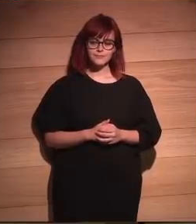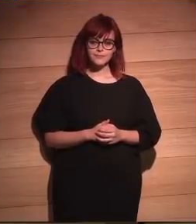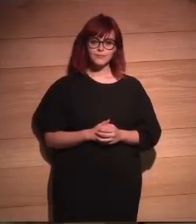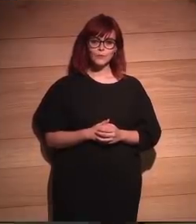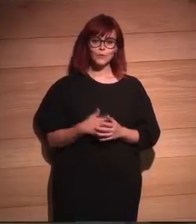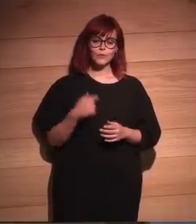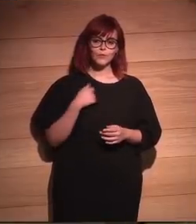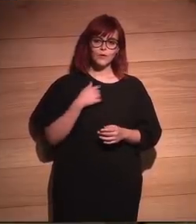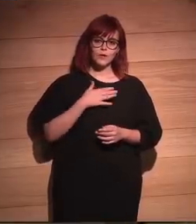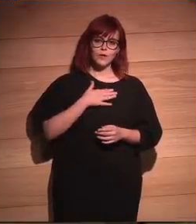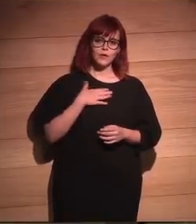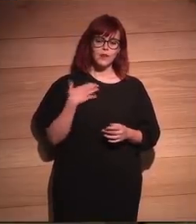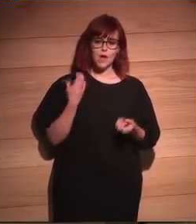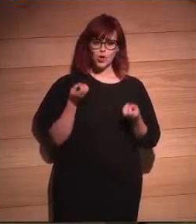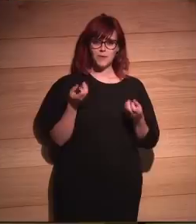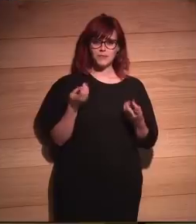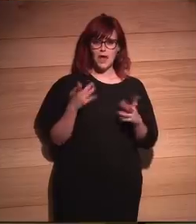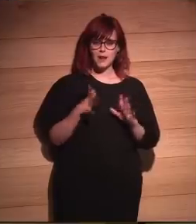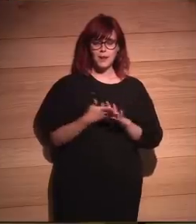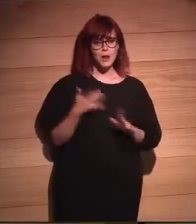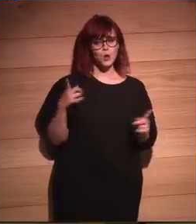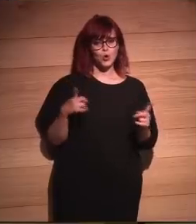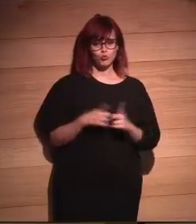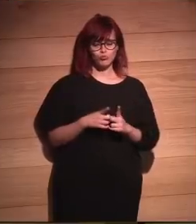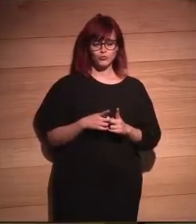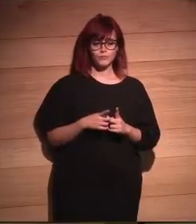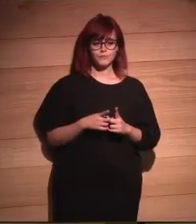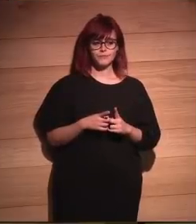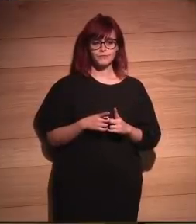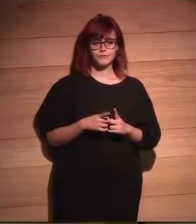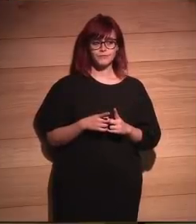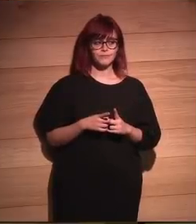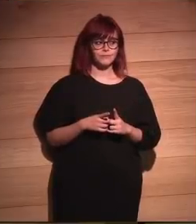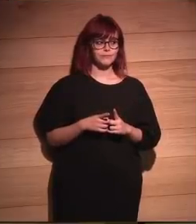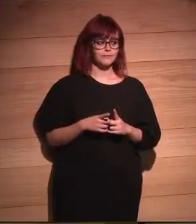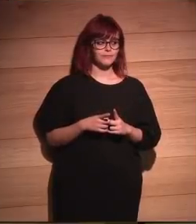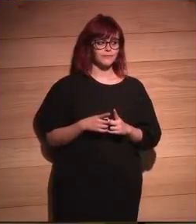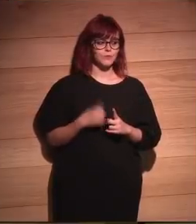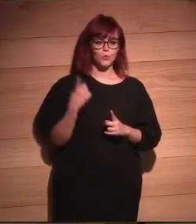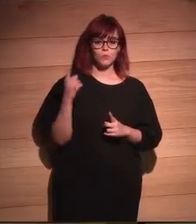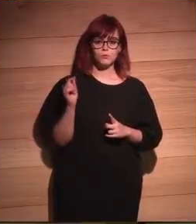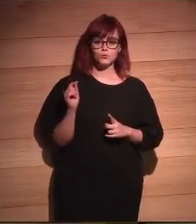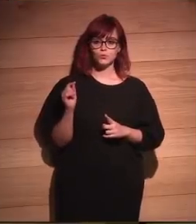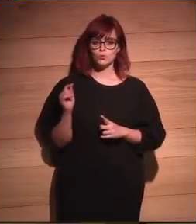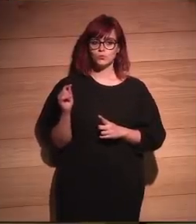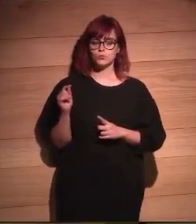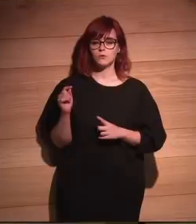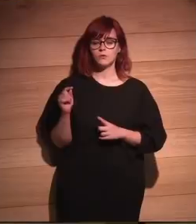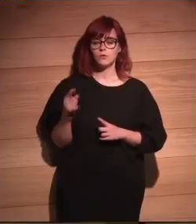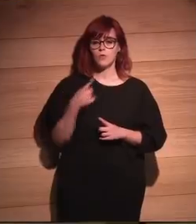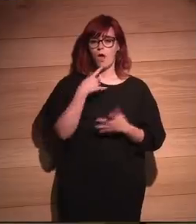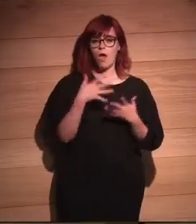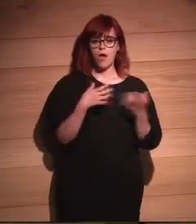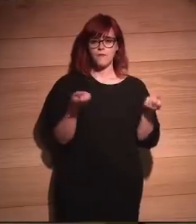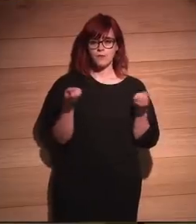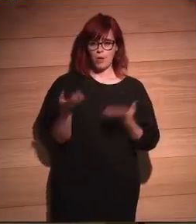Yo quería simplemente comentar muy rápidamente... muy breve, por favor. Sí, difícil, lo de un minuto el mundo. Pero bueno, una afirmación que ha